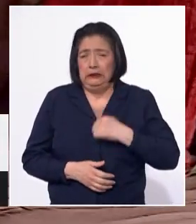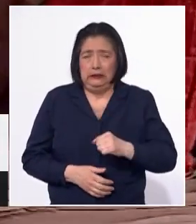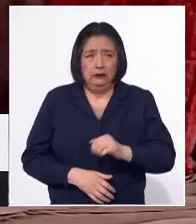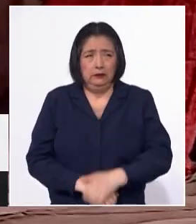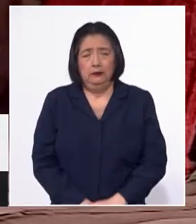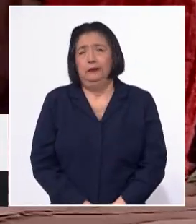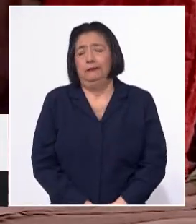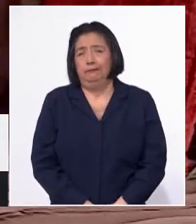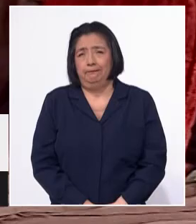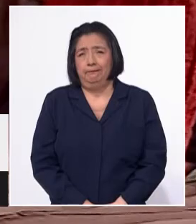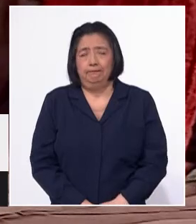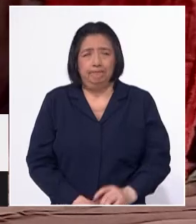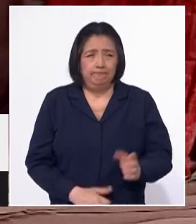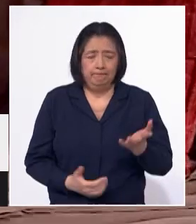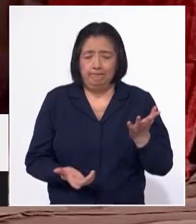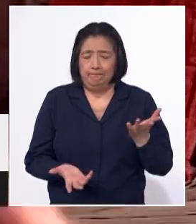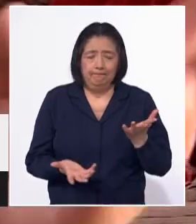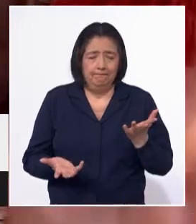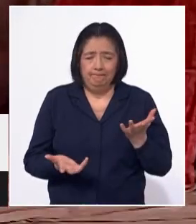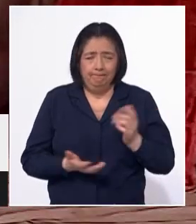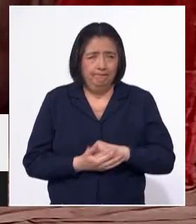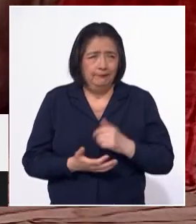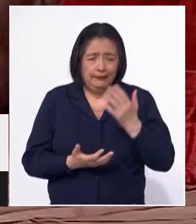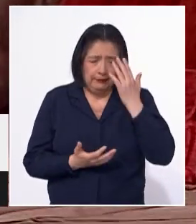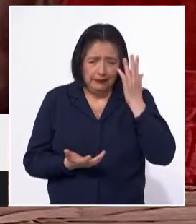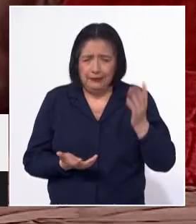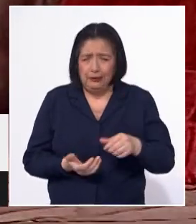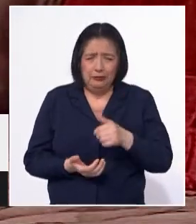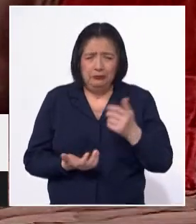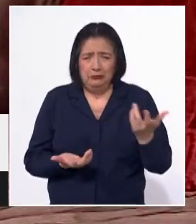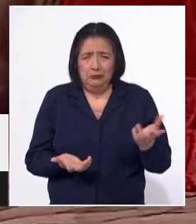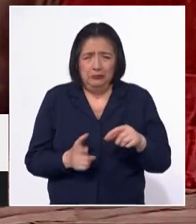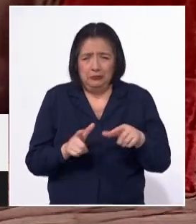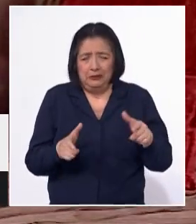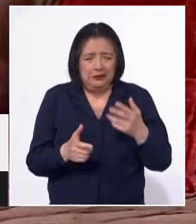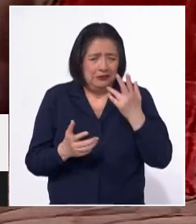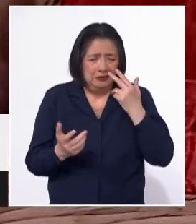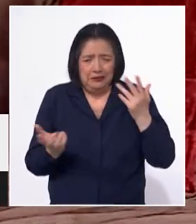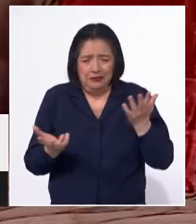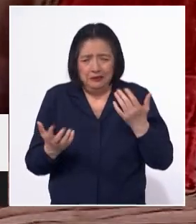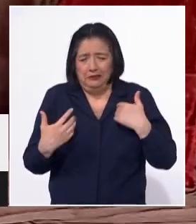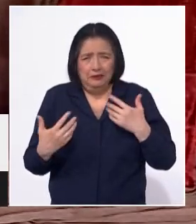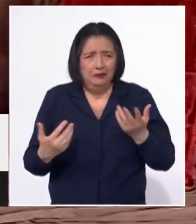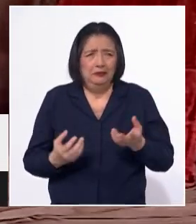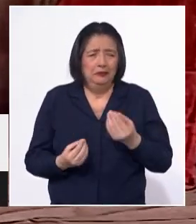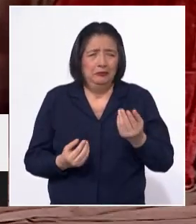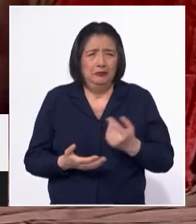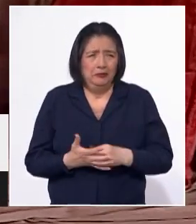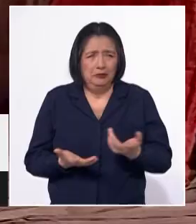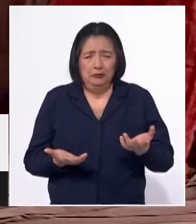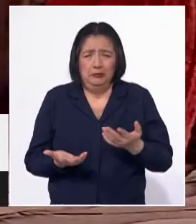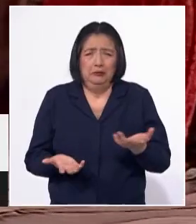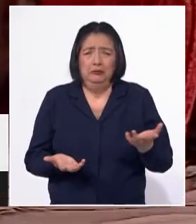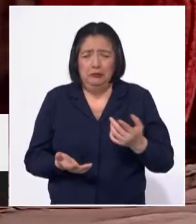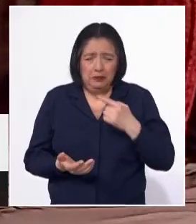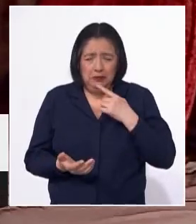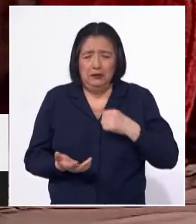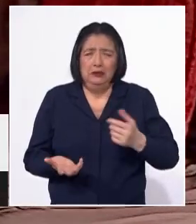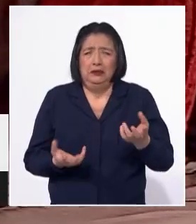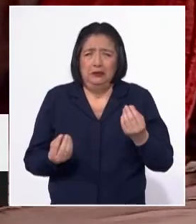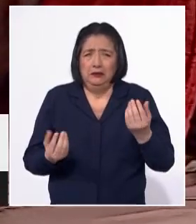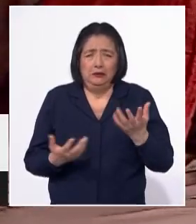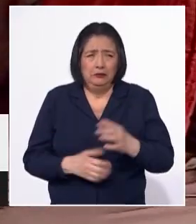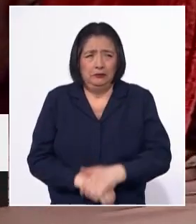señorita. No sé qué, en un sitio extraño le digo a mi hija. ¿Cómo estará? Le digo yo, mi